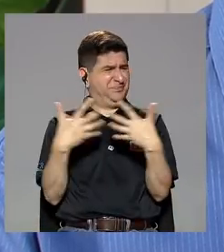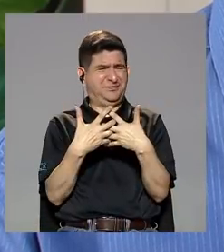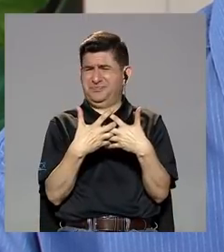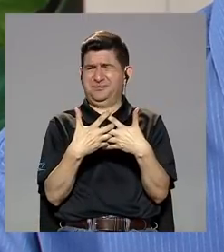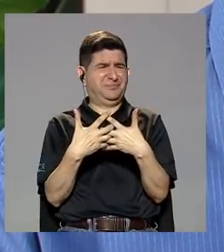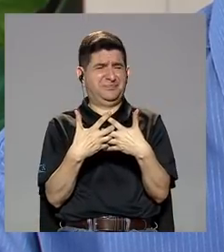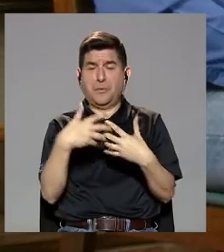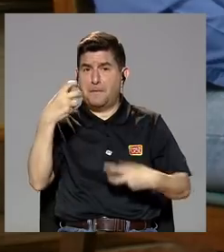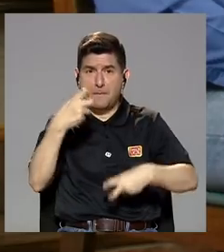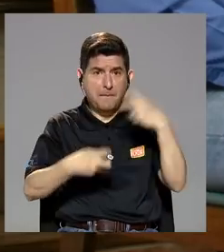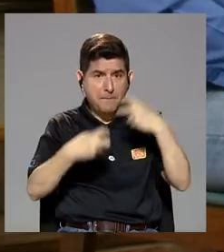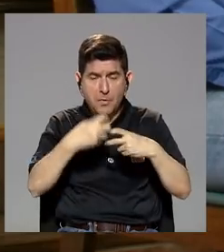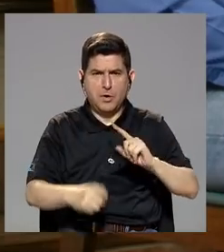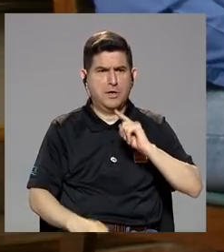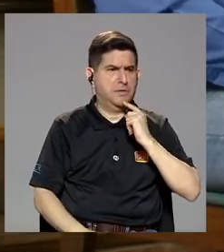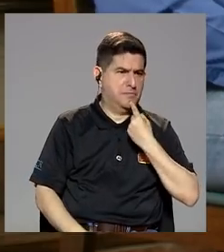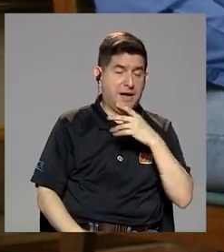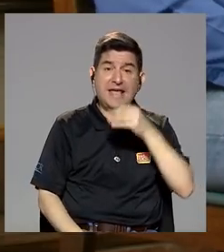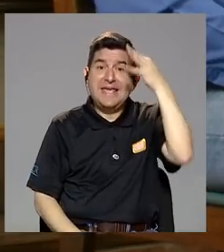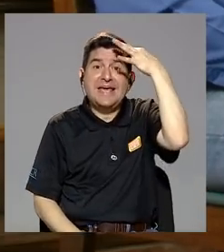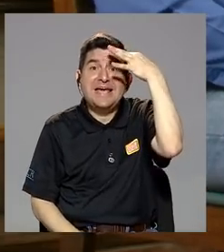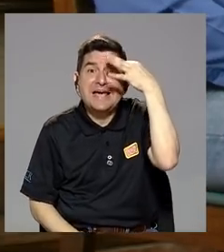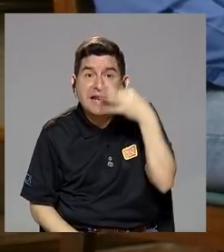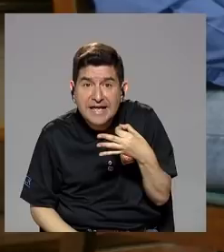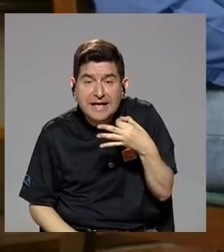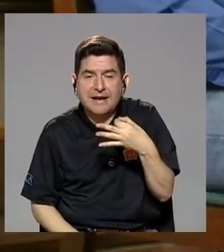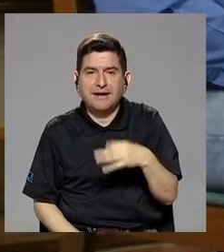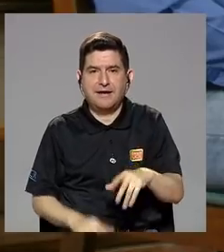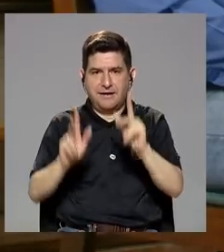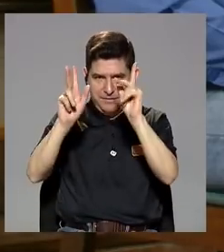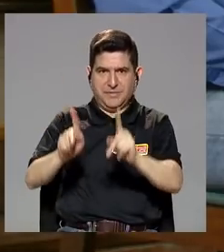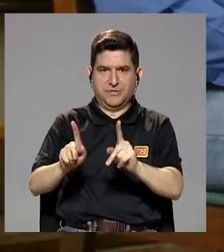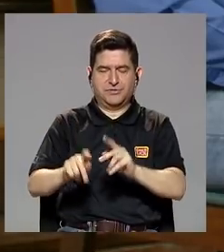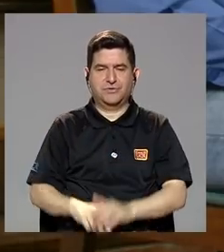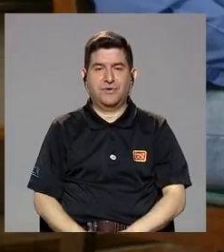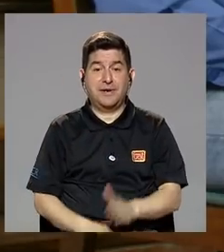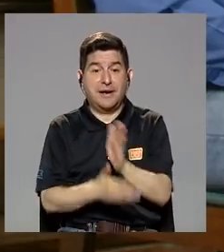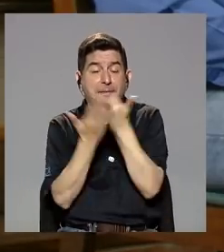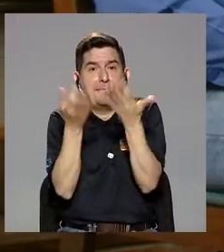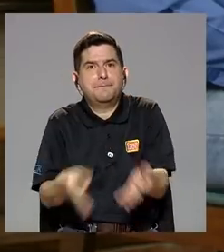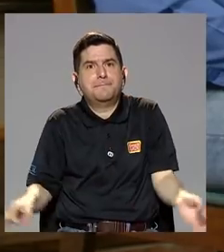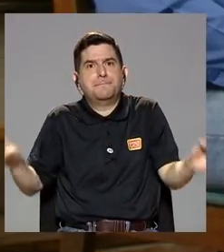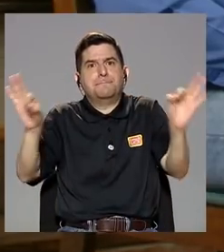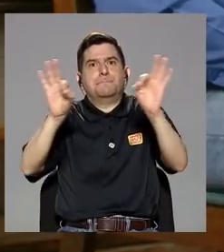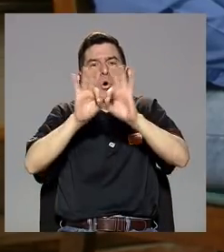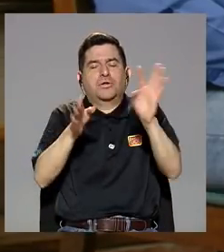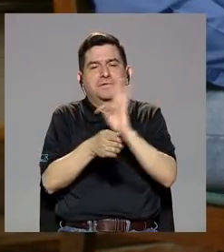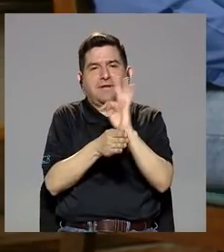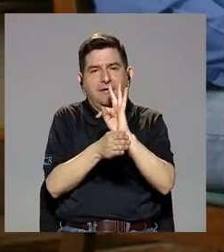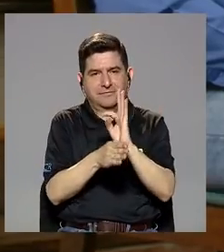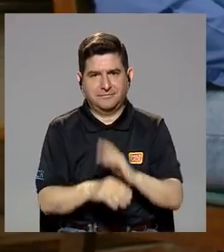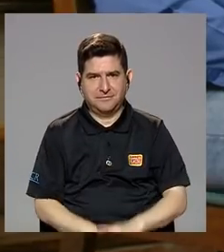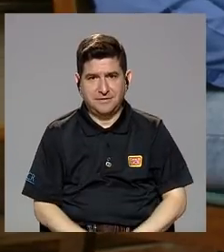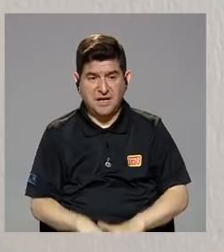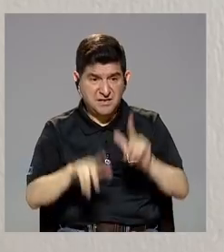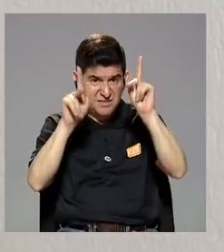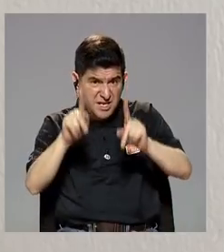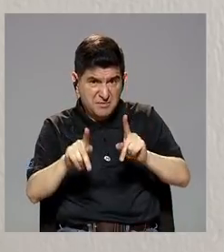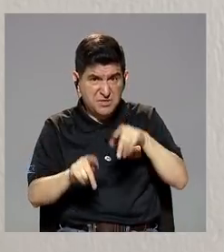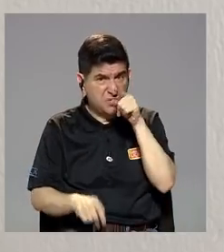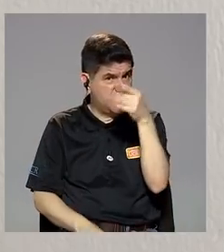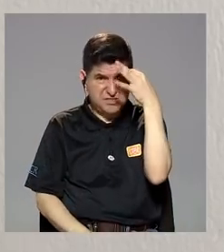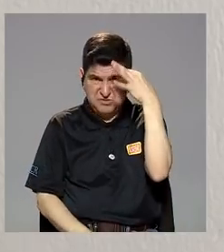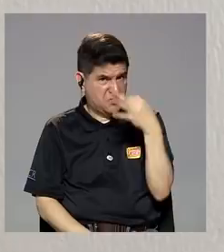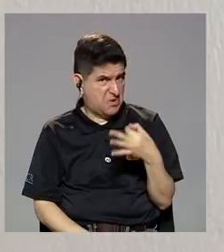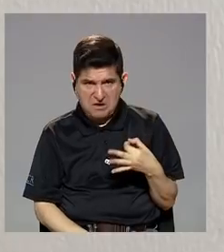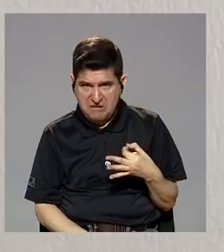cosas hay un problema seriedad y de credibilidad que eso es una parte muy importante de la televisión si la gente no